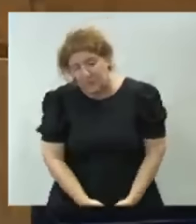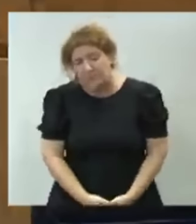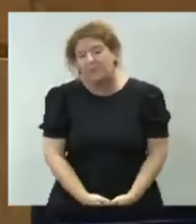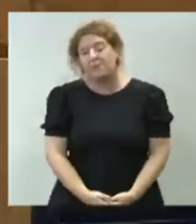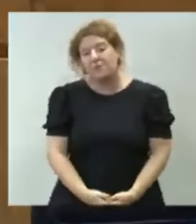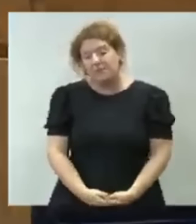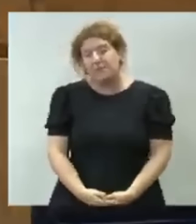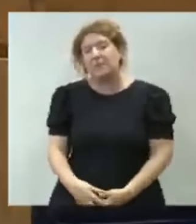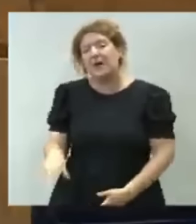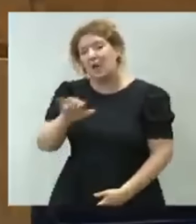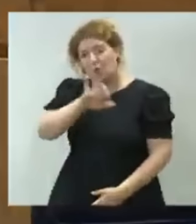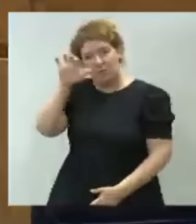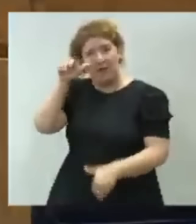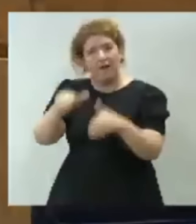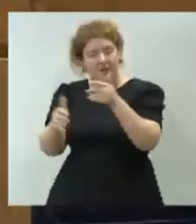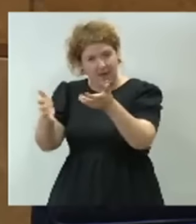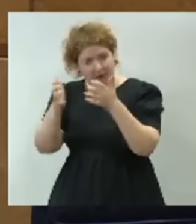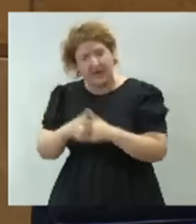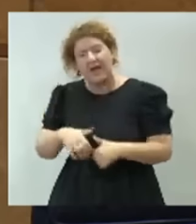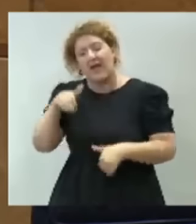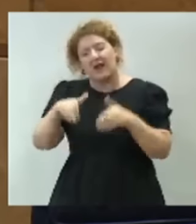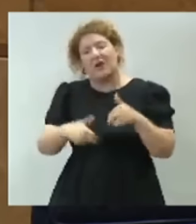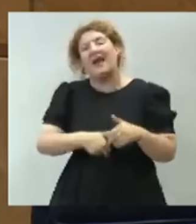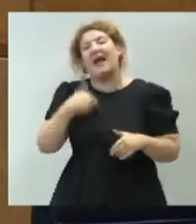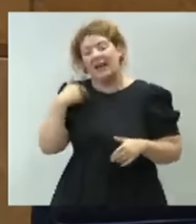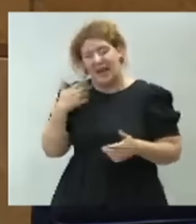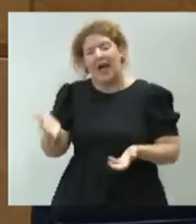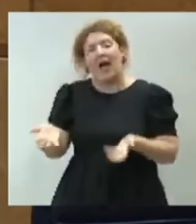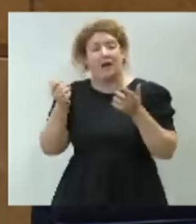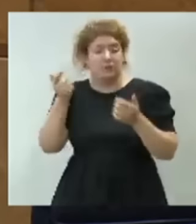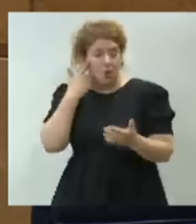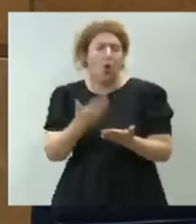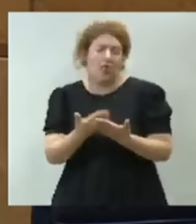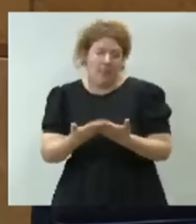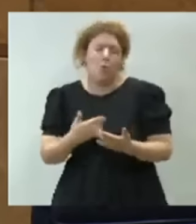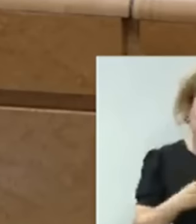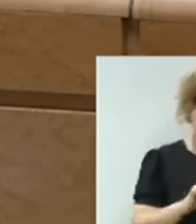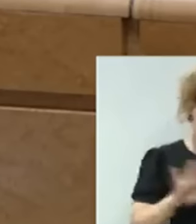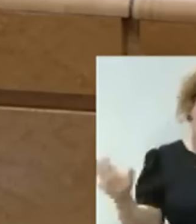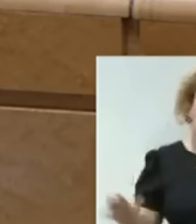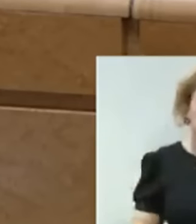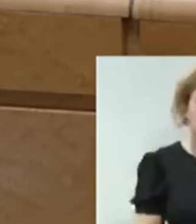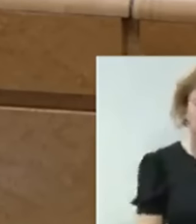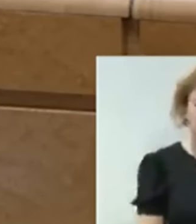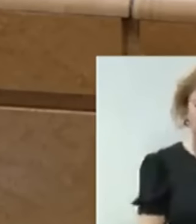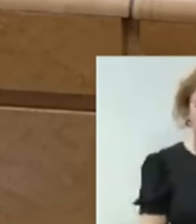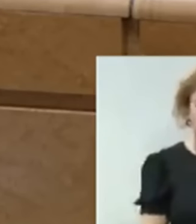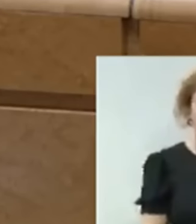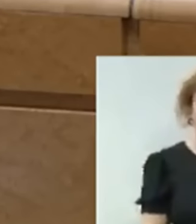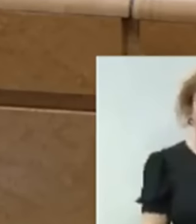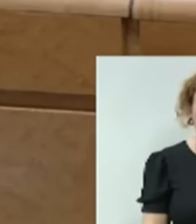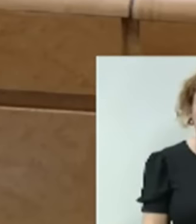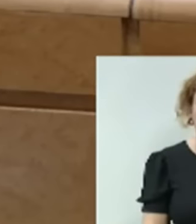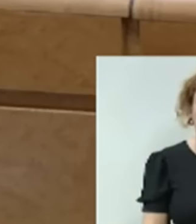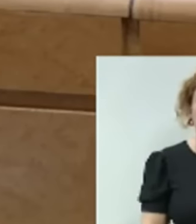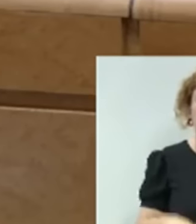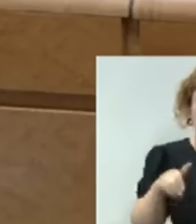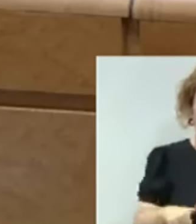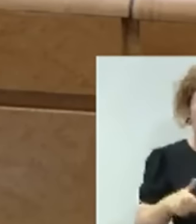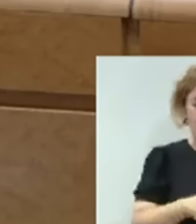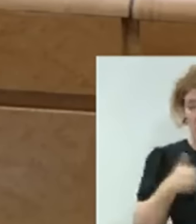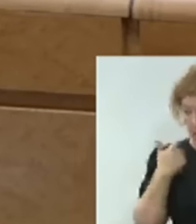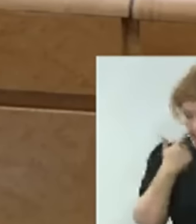ganaron las elecciones europeas y también las generales. Y hay dos pruebas irrefutables de ello. Que ganaron ustedes las generales no cabe